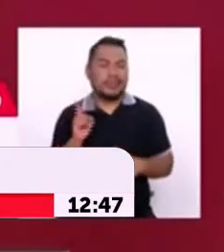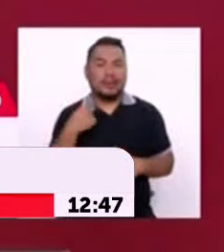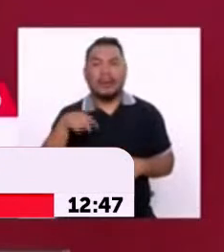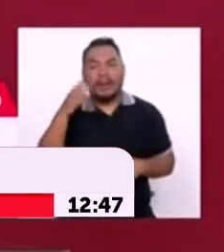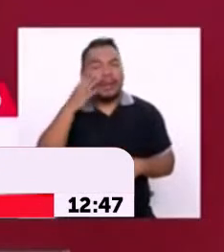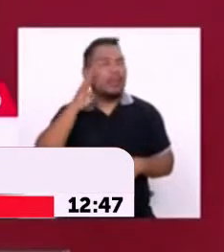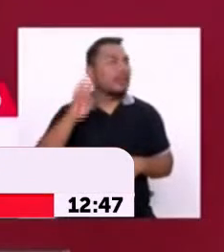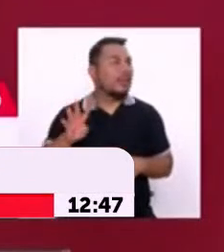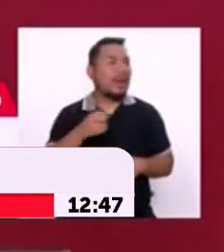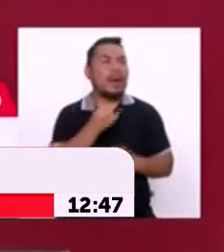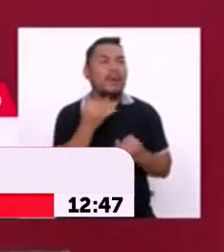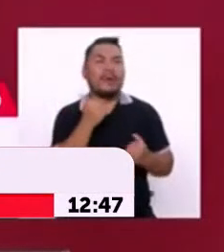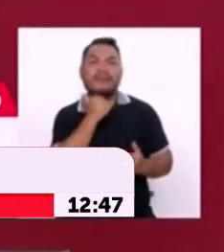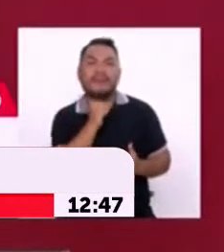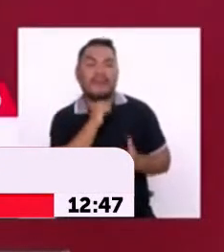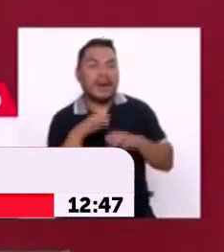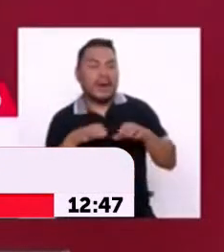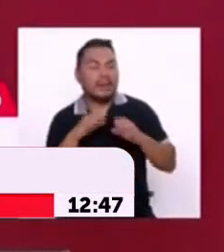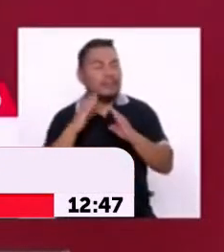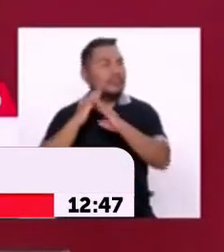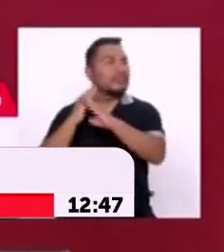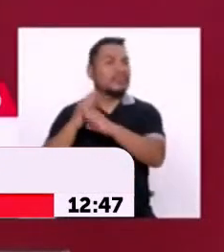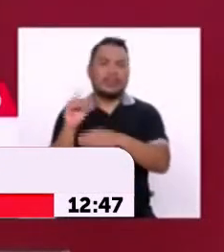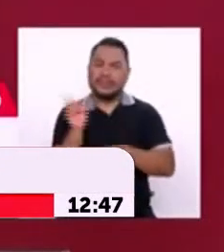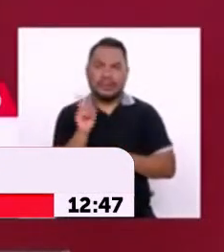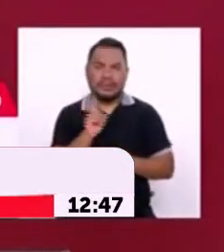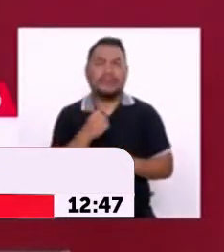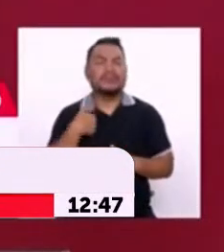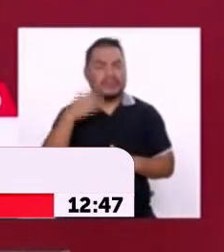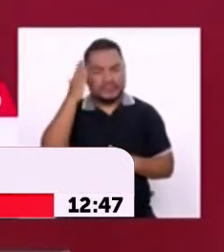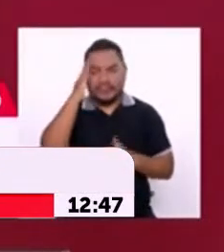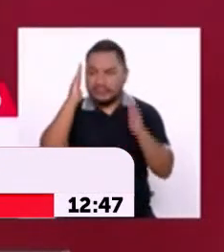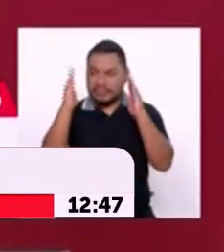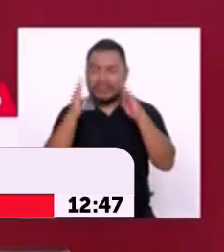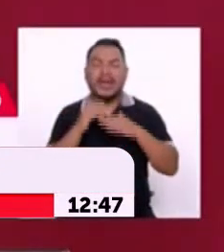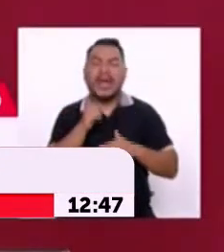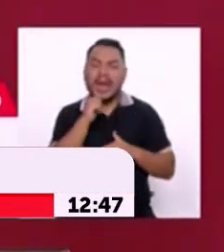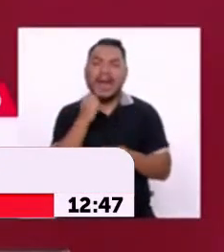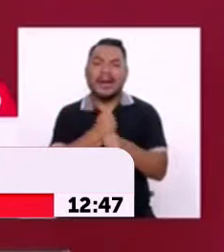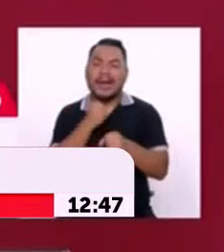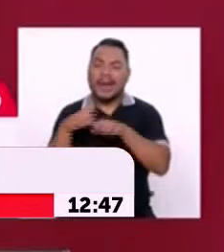los ojos ante algunas deficiencias, que aún hay mucho por hacer.